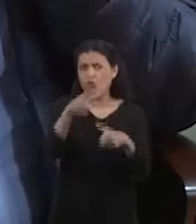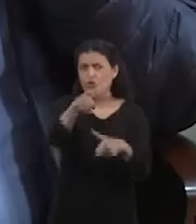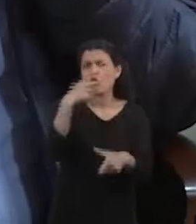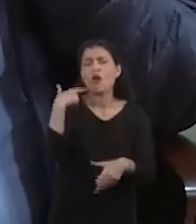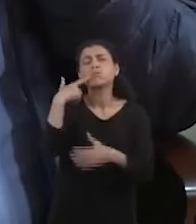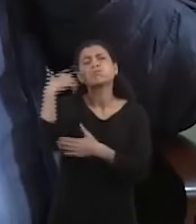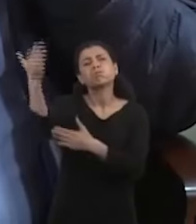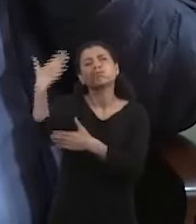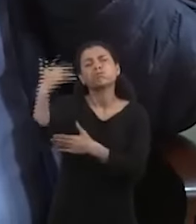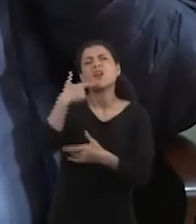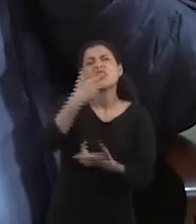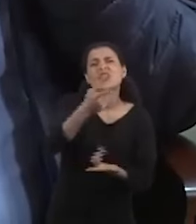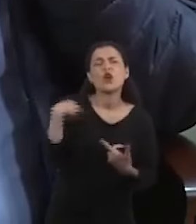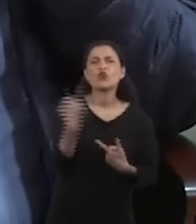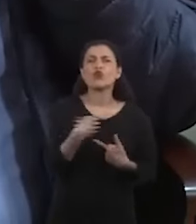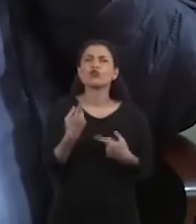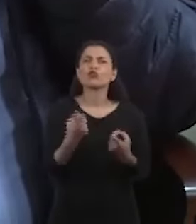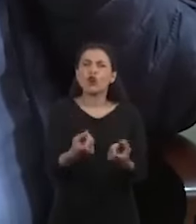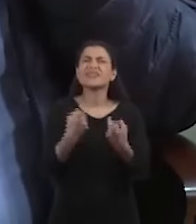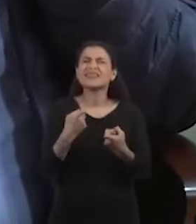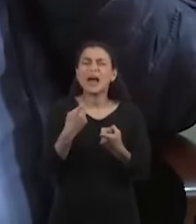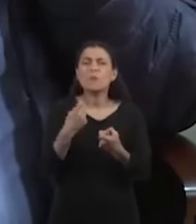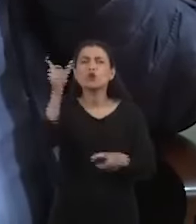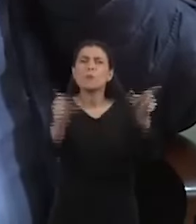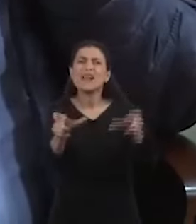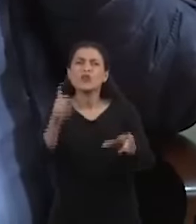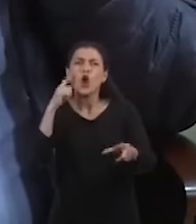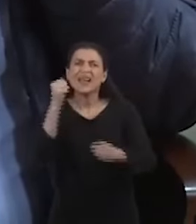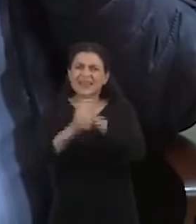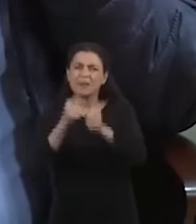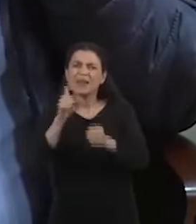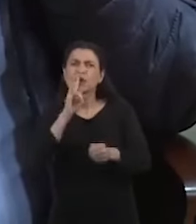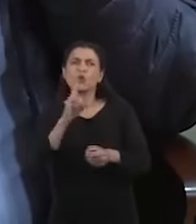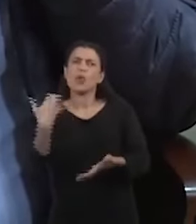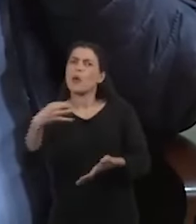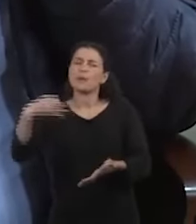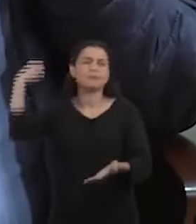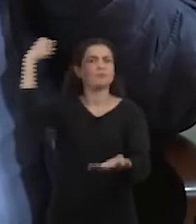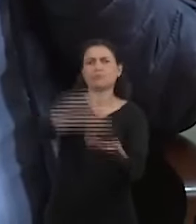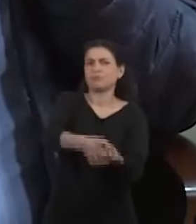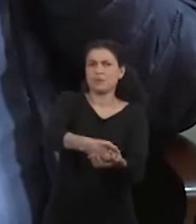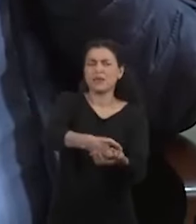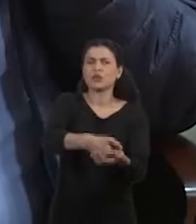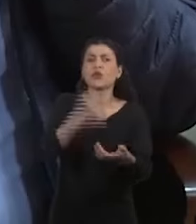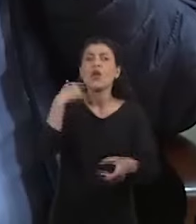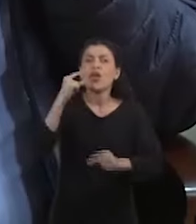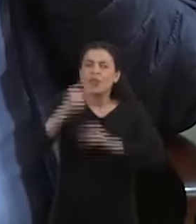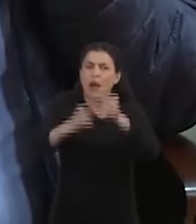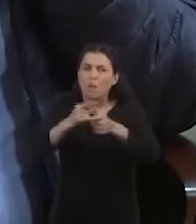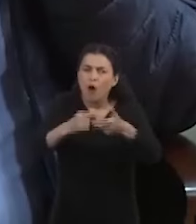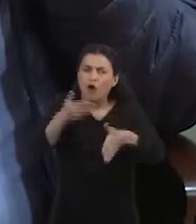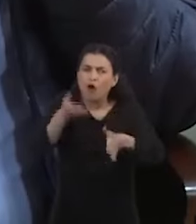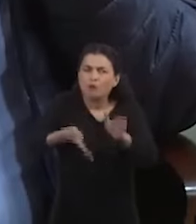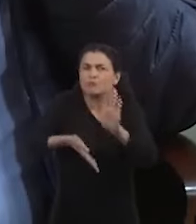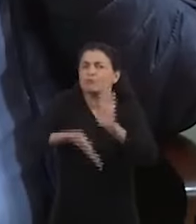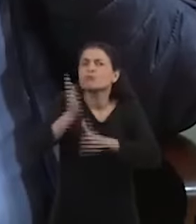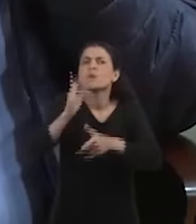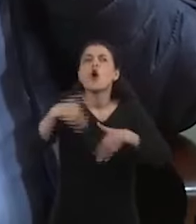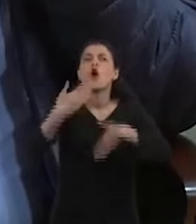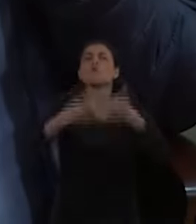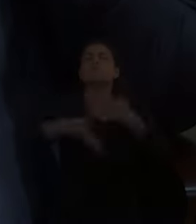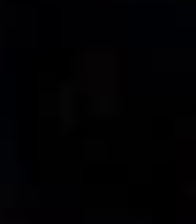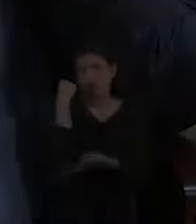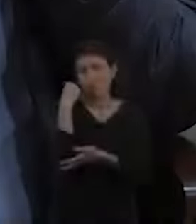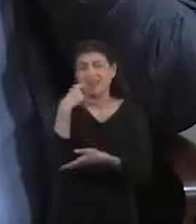menos lo que necesitamos es que inviertan mostramos claro que vamos hacia la libertad pero si no invierten